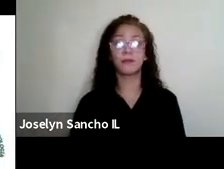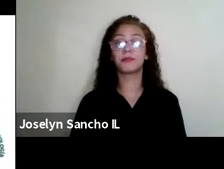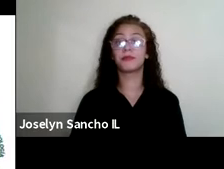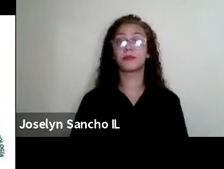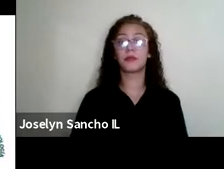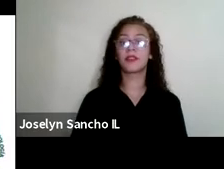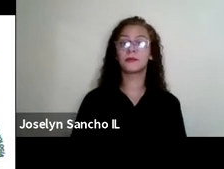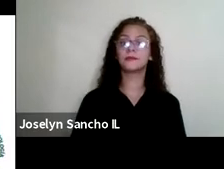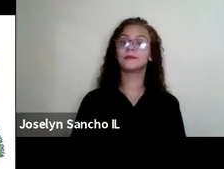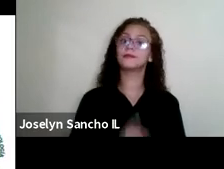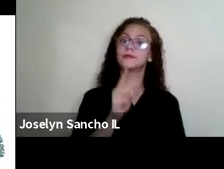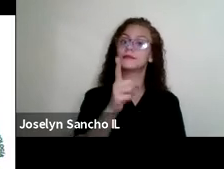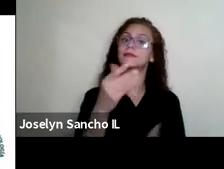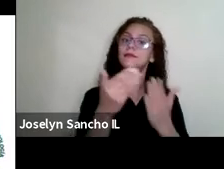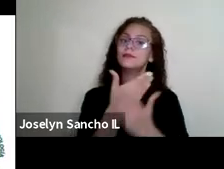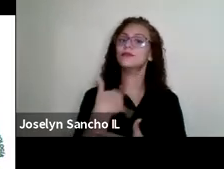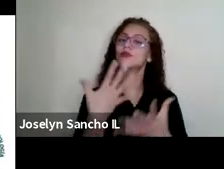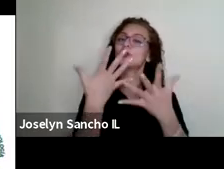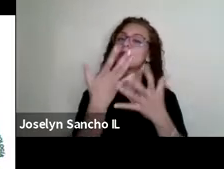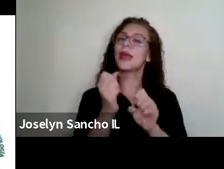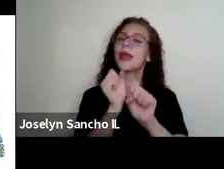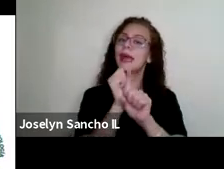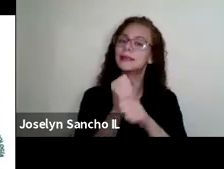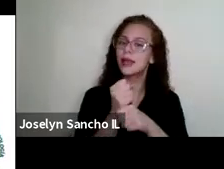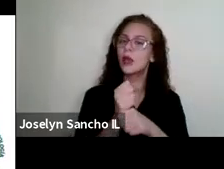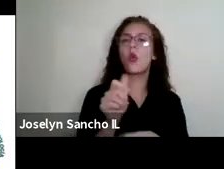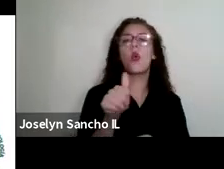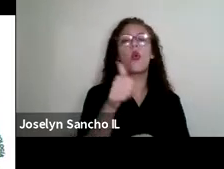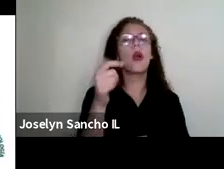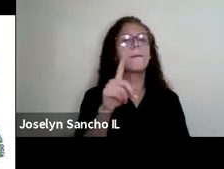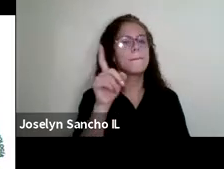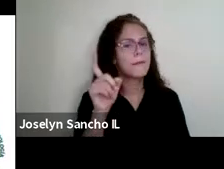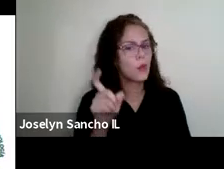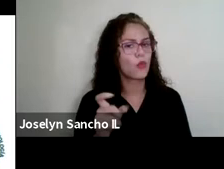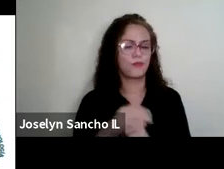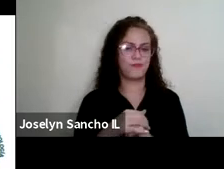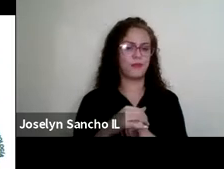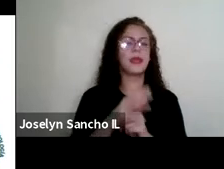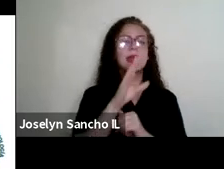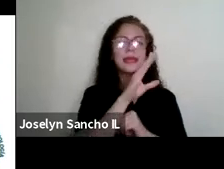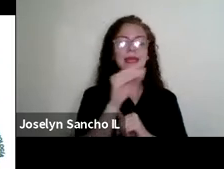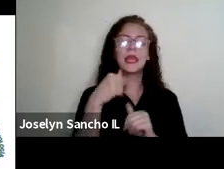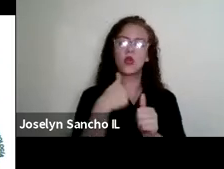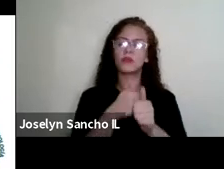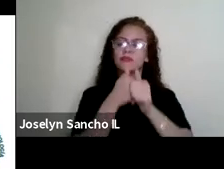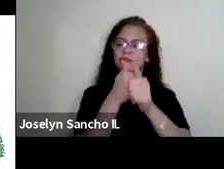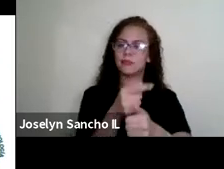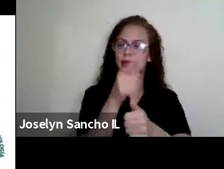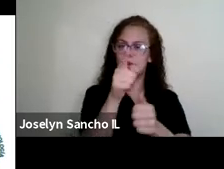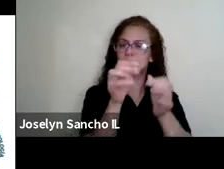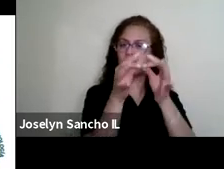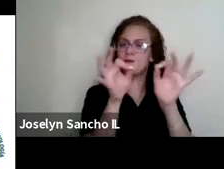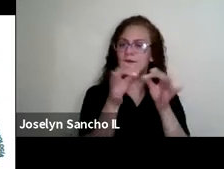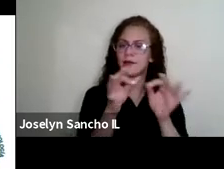nuevamente yo quisiera hacernos una pregunta, ¿verdad? Y lo baso en esta frase